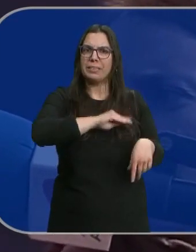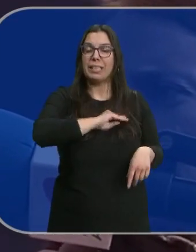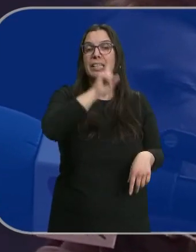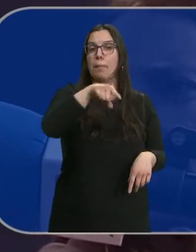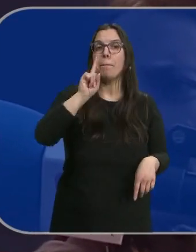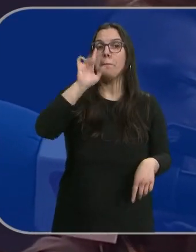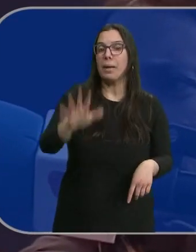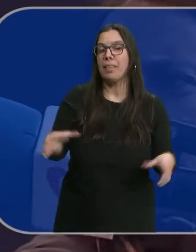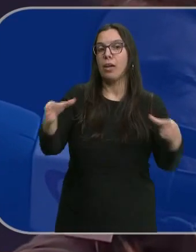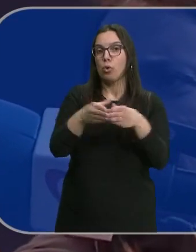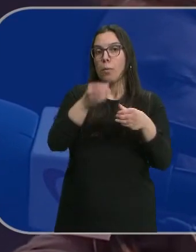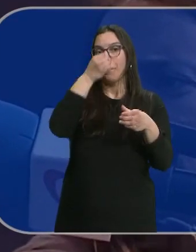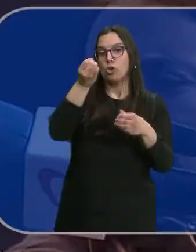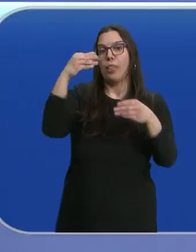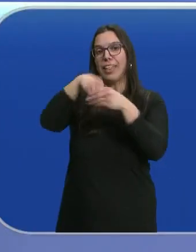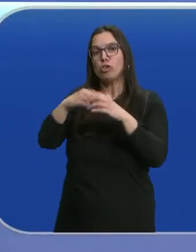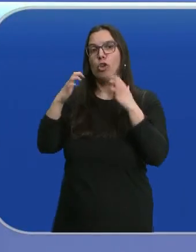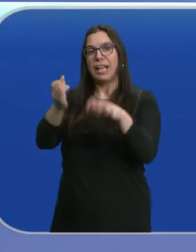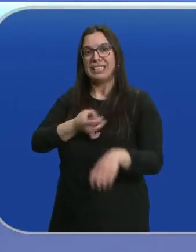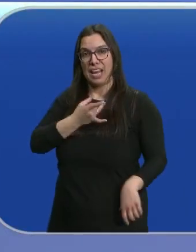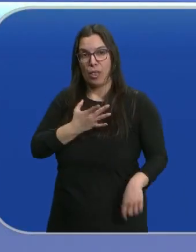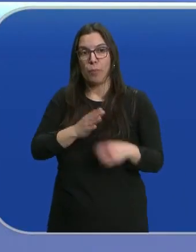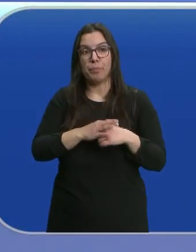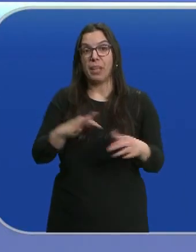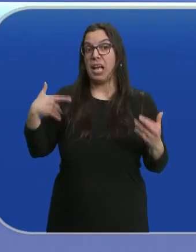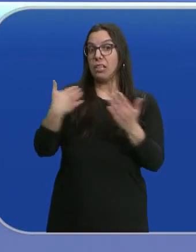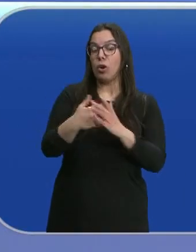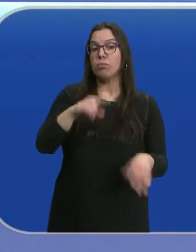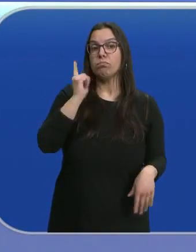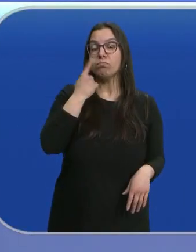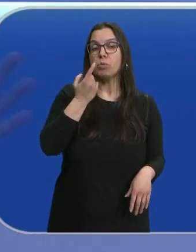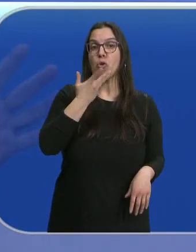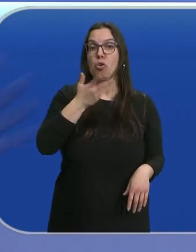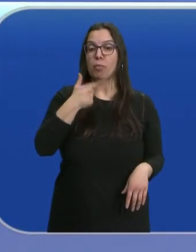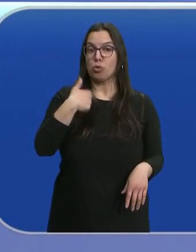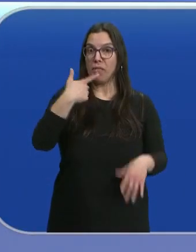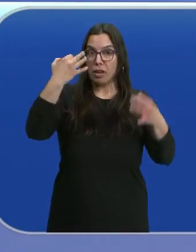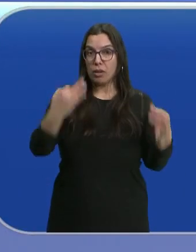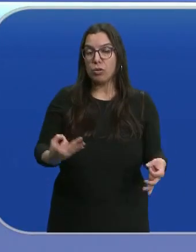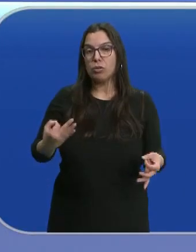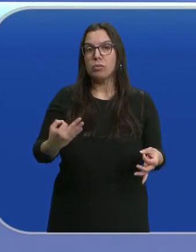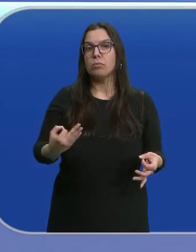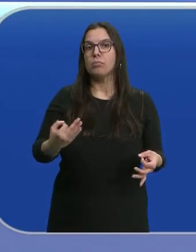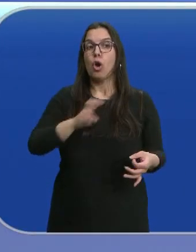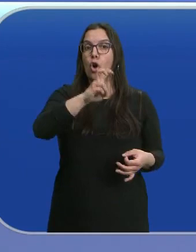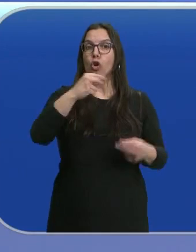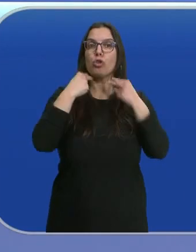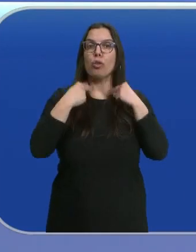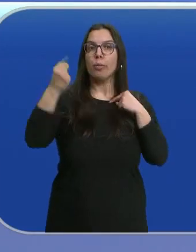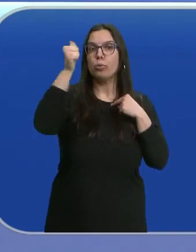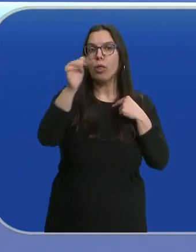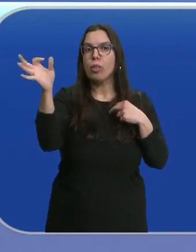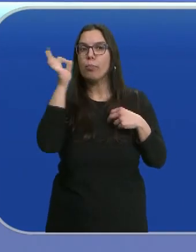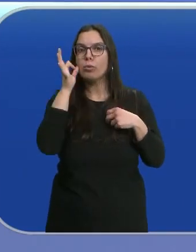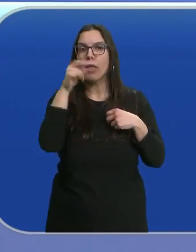al grupo parlamentario socialista en el Senado. De lo que conocemos hasta ahora, puedo decirle que no hay ningún otro diputado o diputada